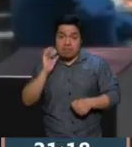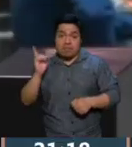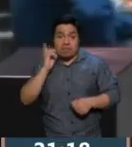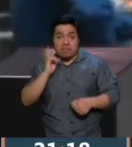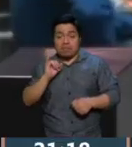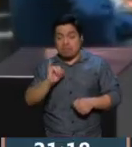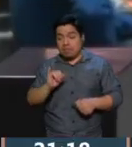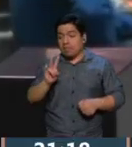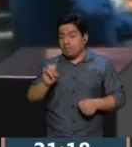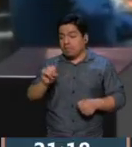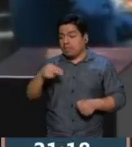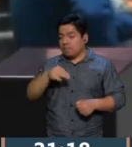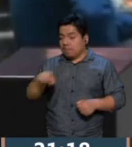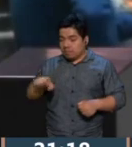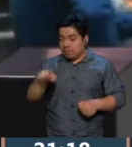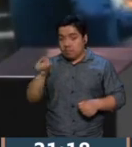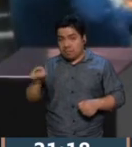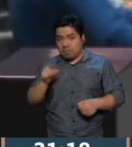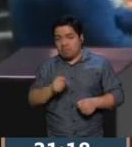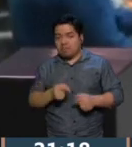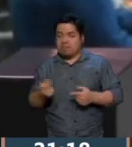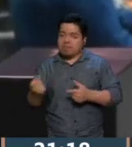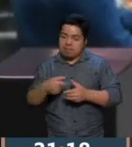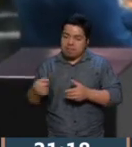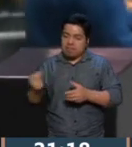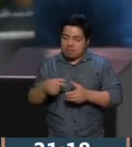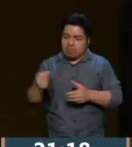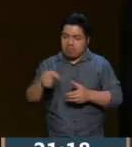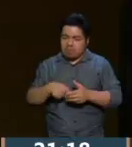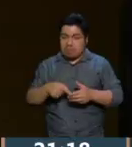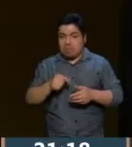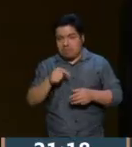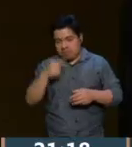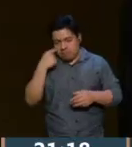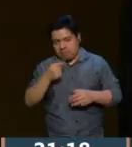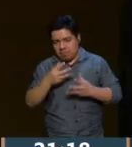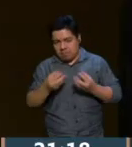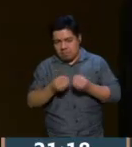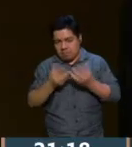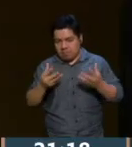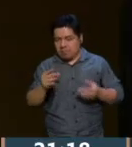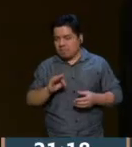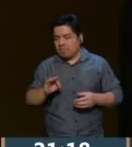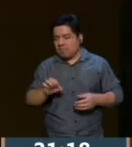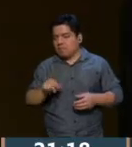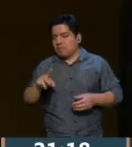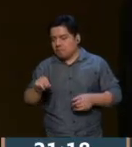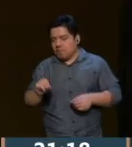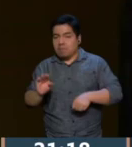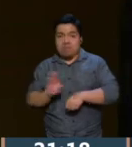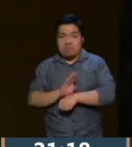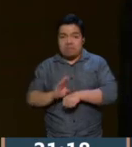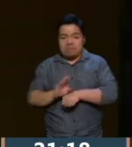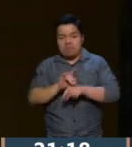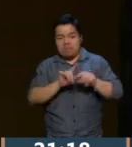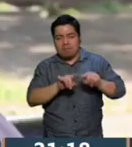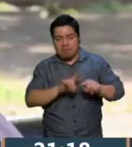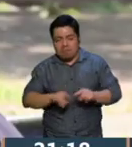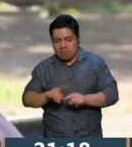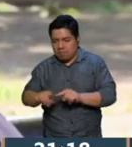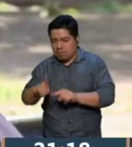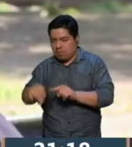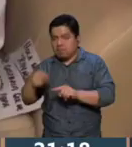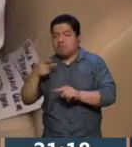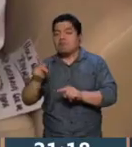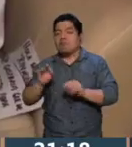Ivonne Cisneros, explicó que las fuentes de ingreso que se consideran para la creación del Fondo de Pensiones del Bienestar son diversas, pero